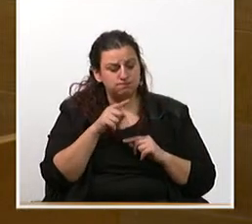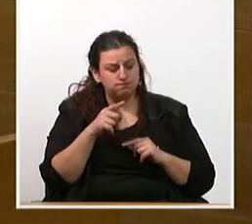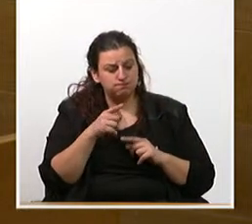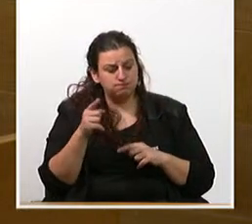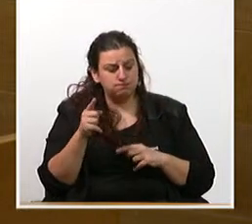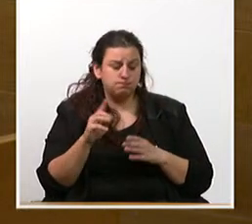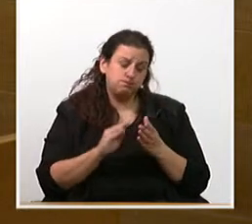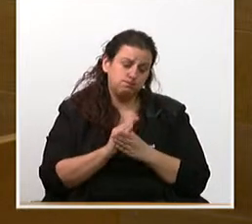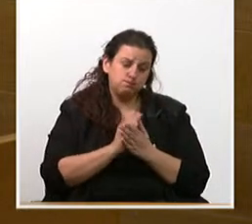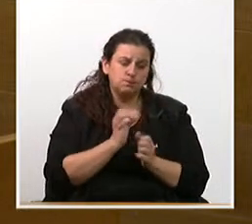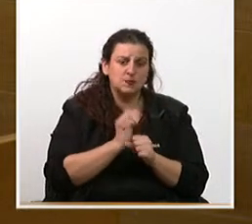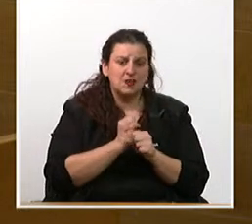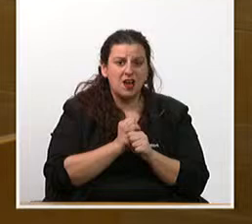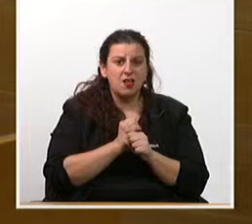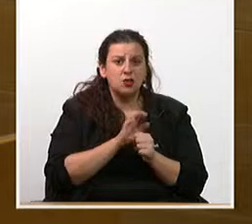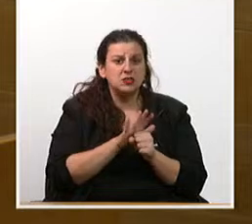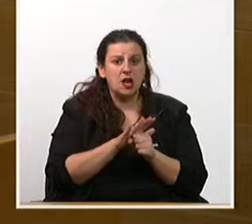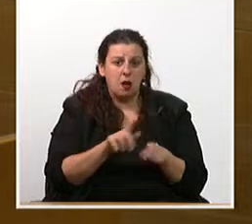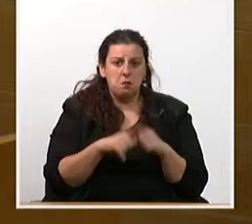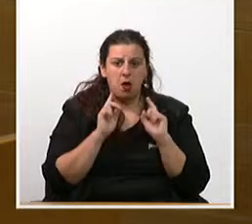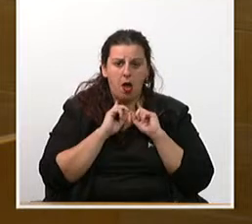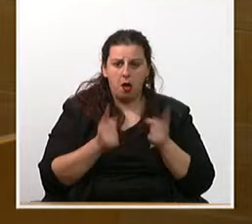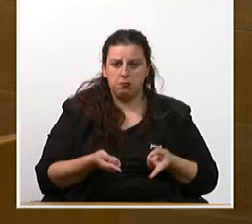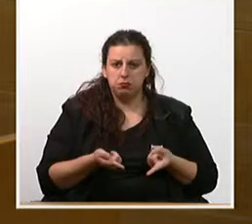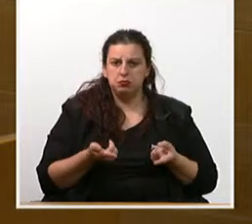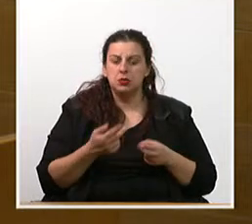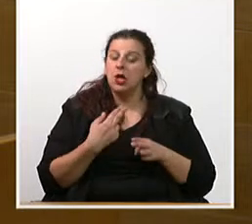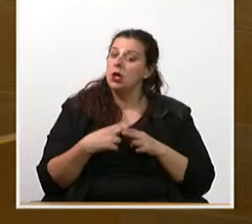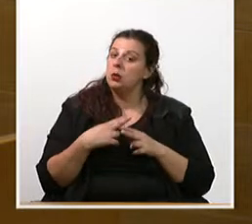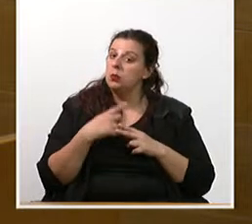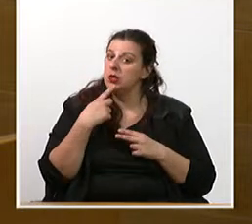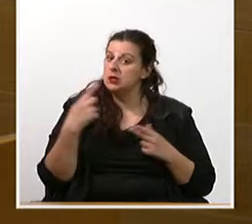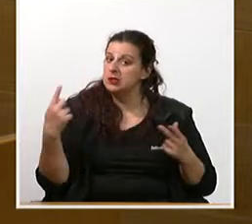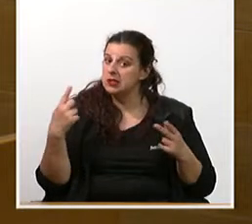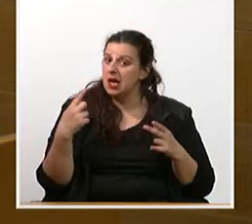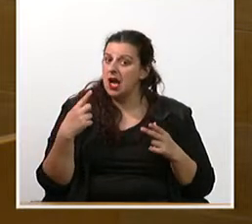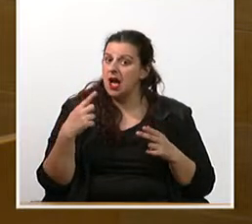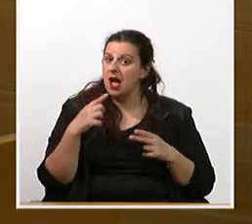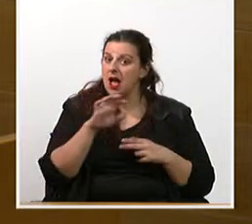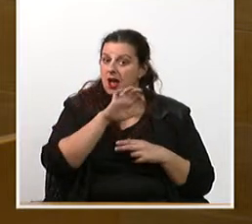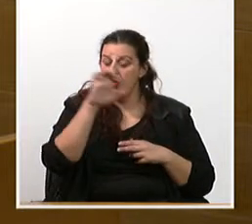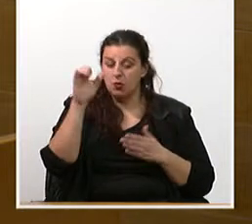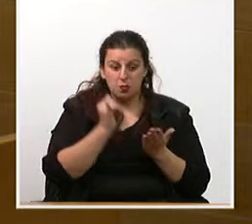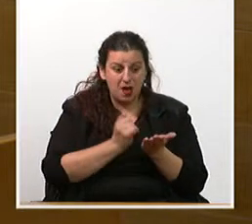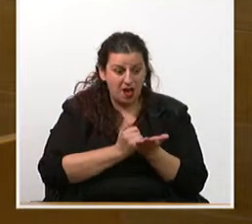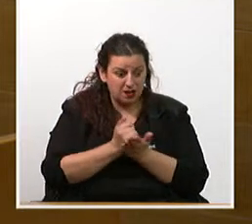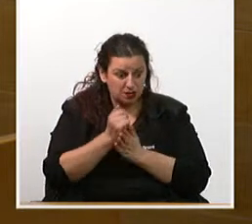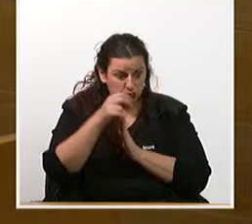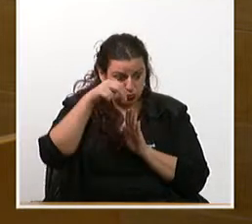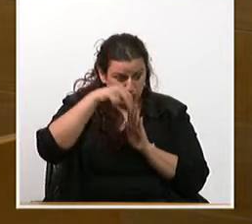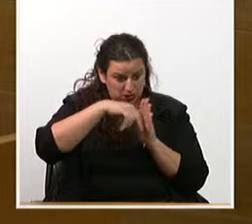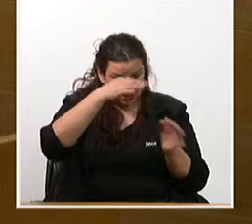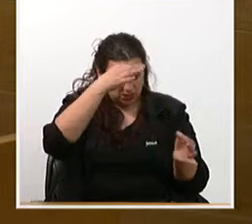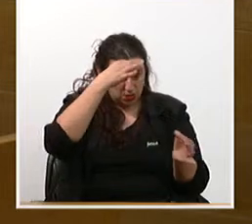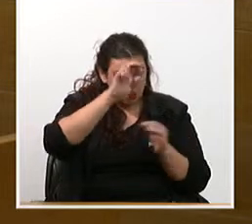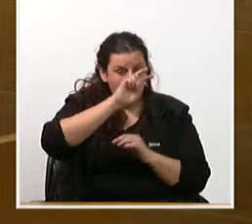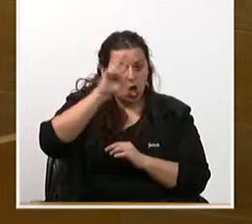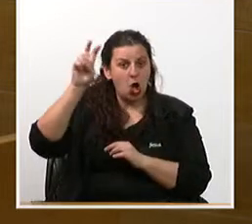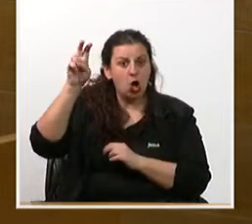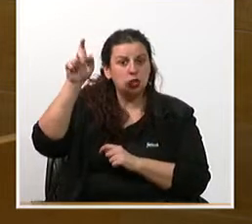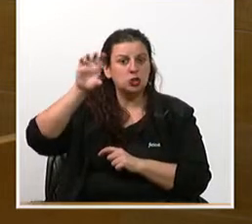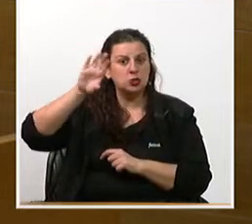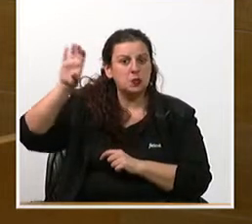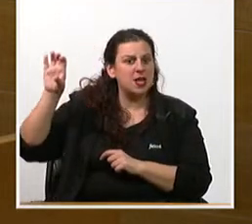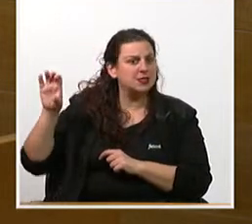política que no tenen conveniente en aplicar a los agricultores europeos unas normas que no se atreven a exigir a terceros países